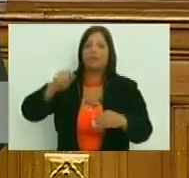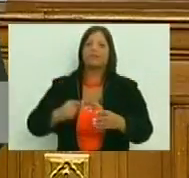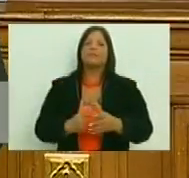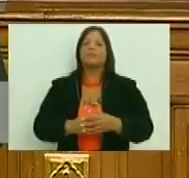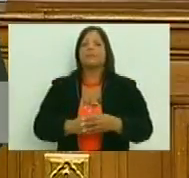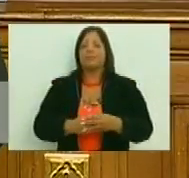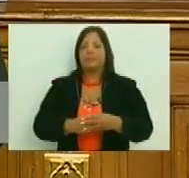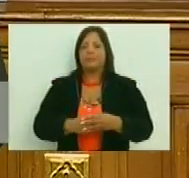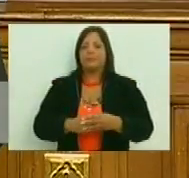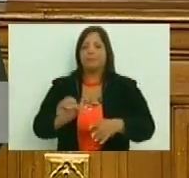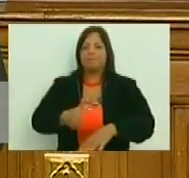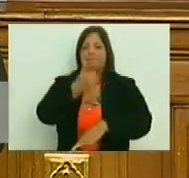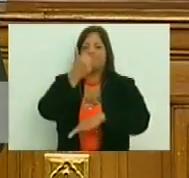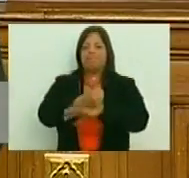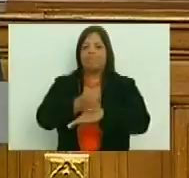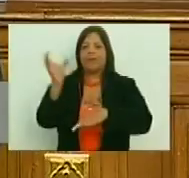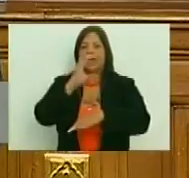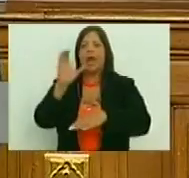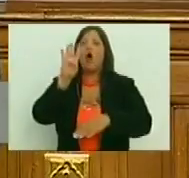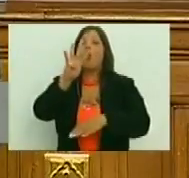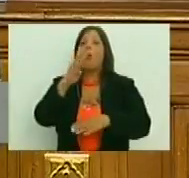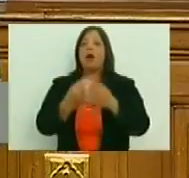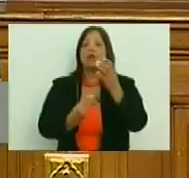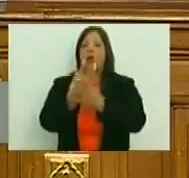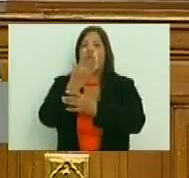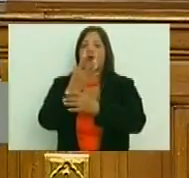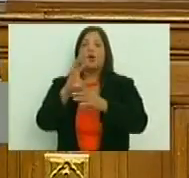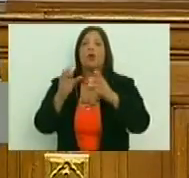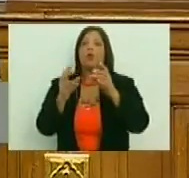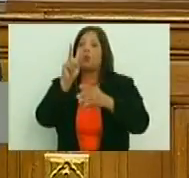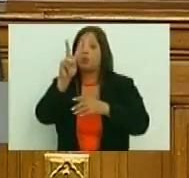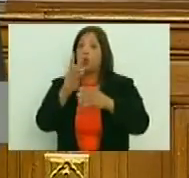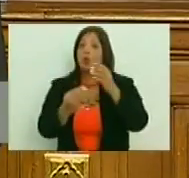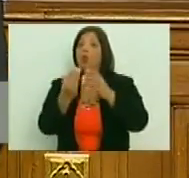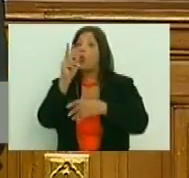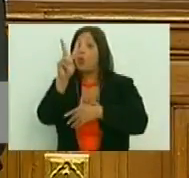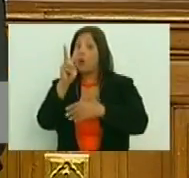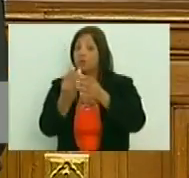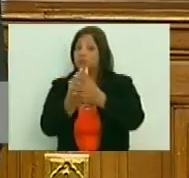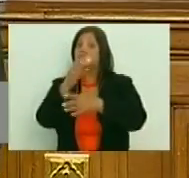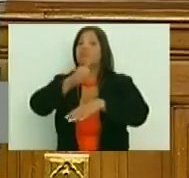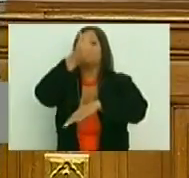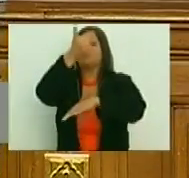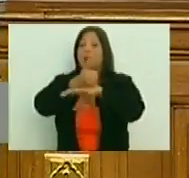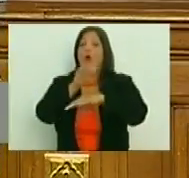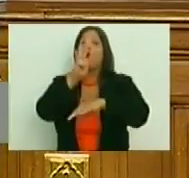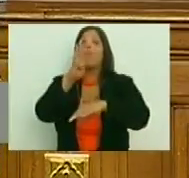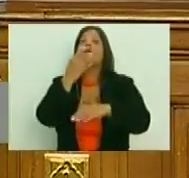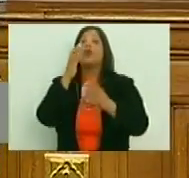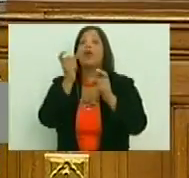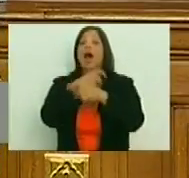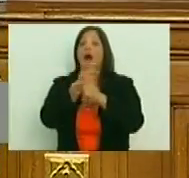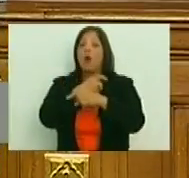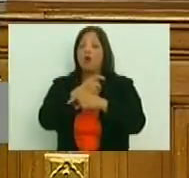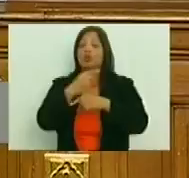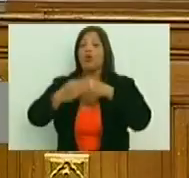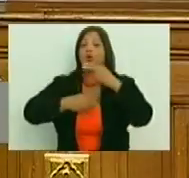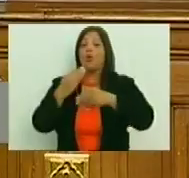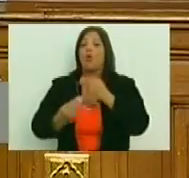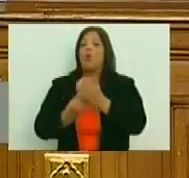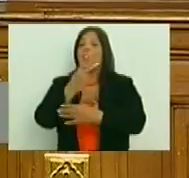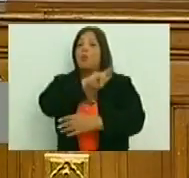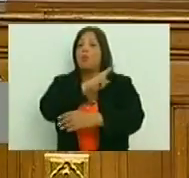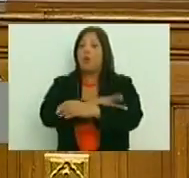Moro, instalada en Caracas el 4 de agosto de 2017 y en ejercicio del poder constituyente originario,